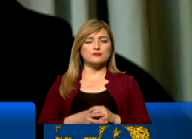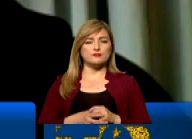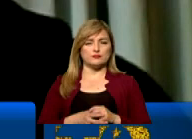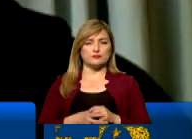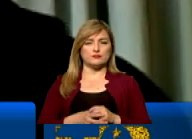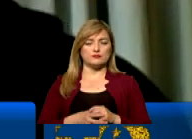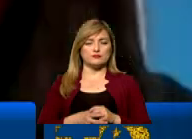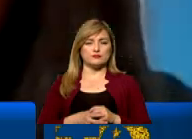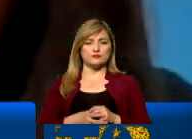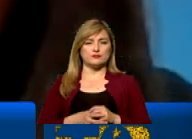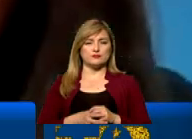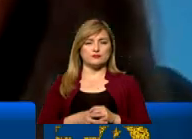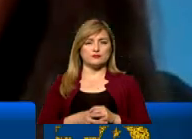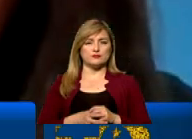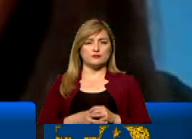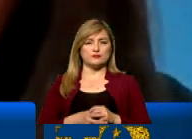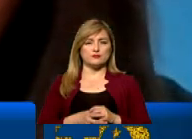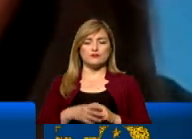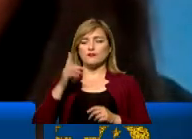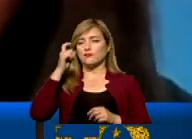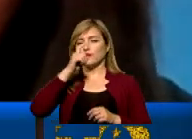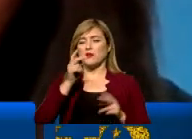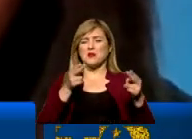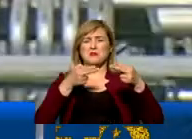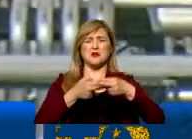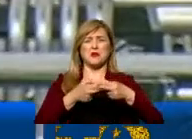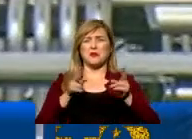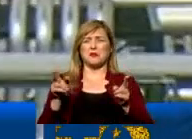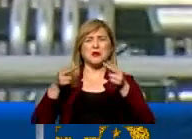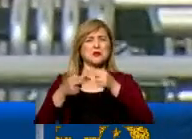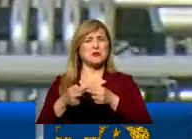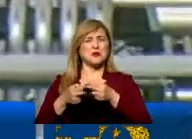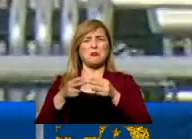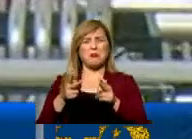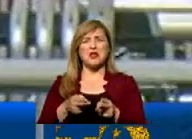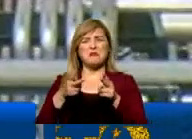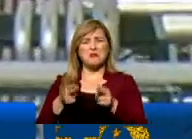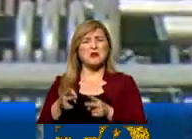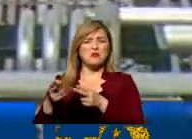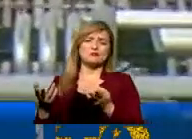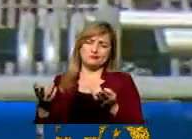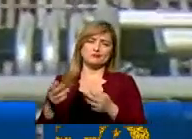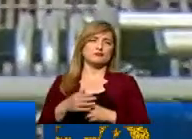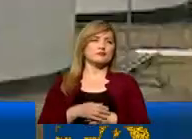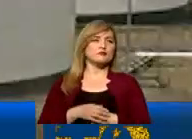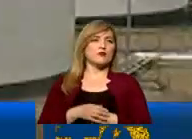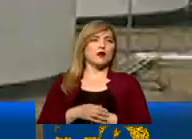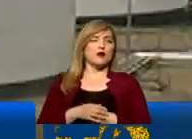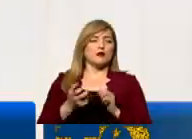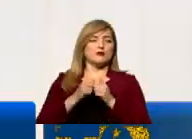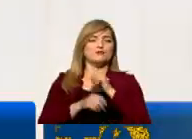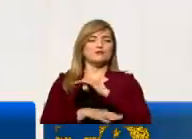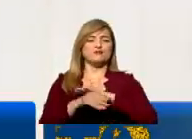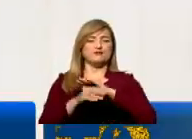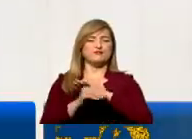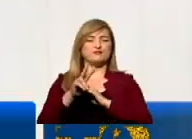la consultora, pero hay muchos departamentos duplicados. Luego de la crisis petrolera que se vivió en 2020, donde solo se